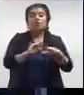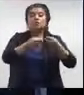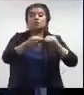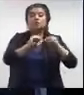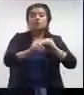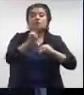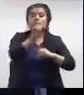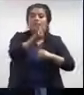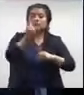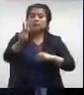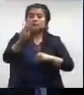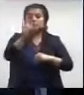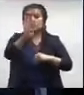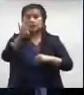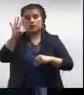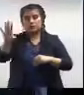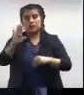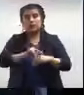número